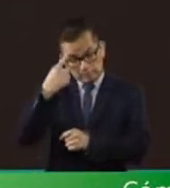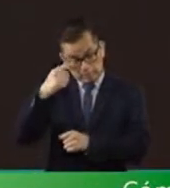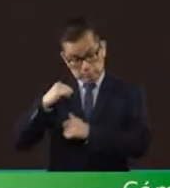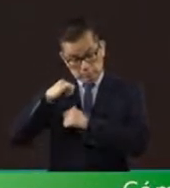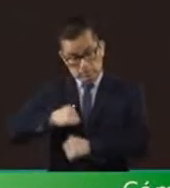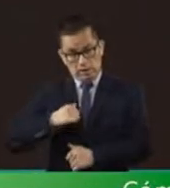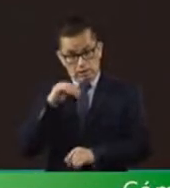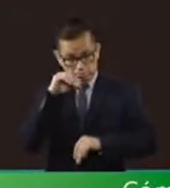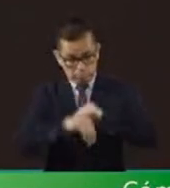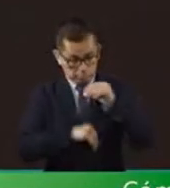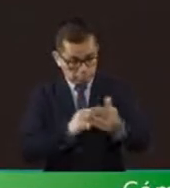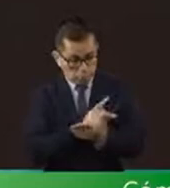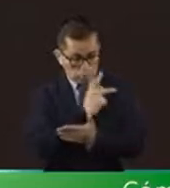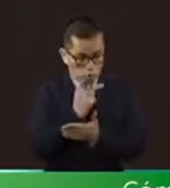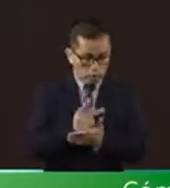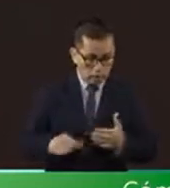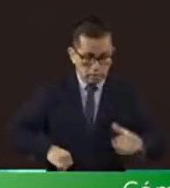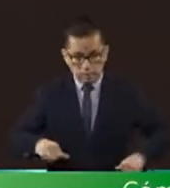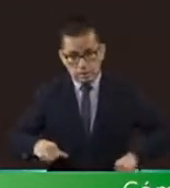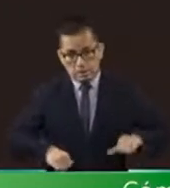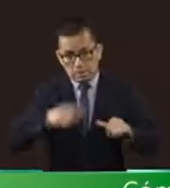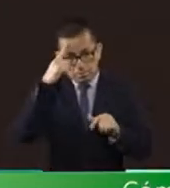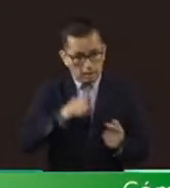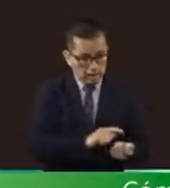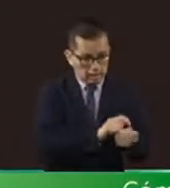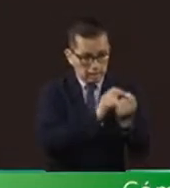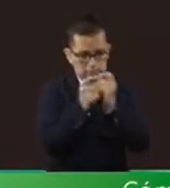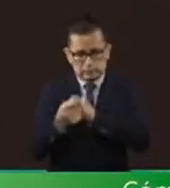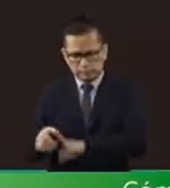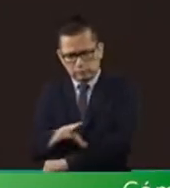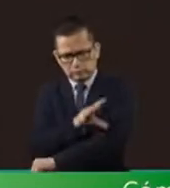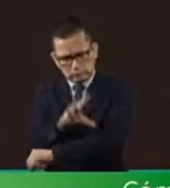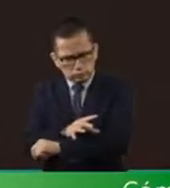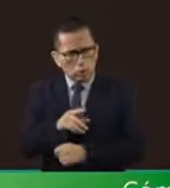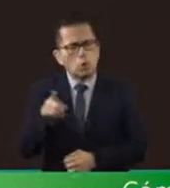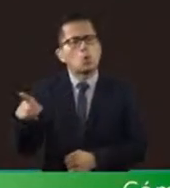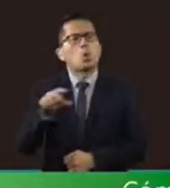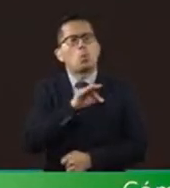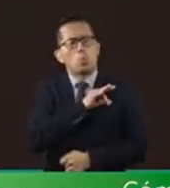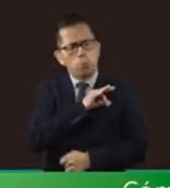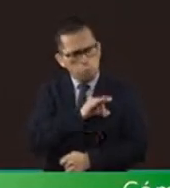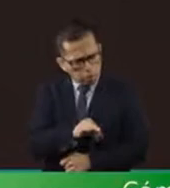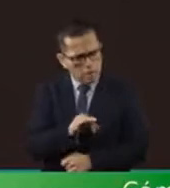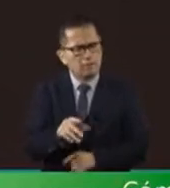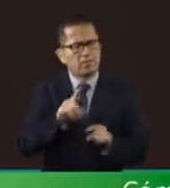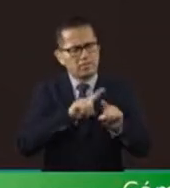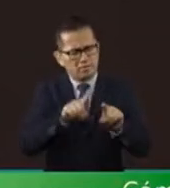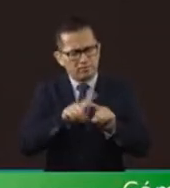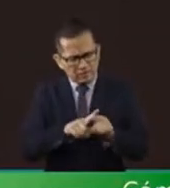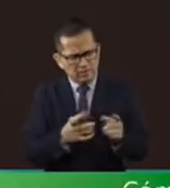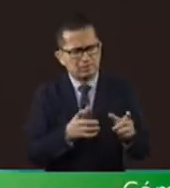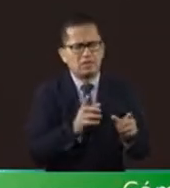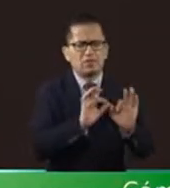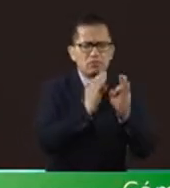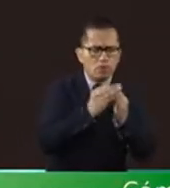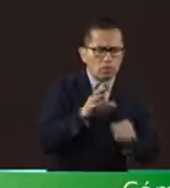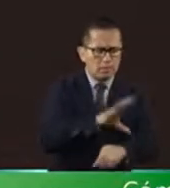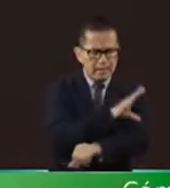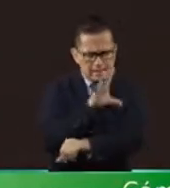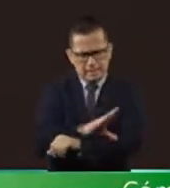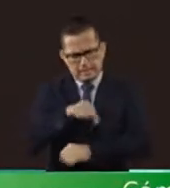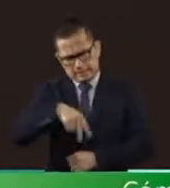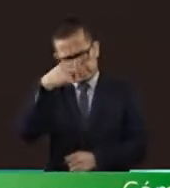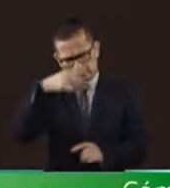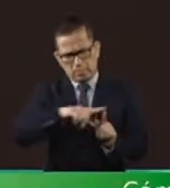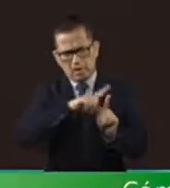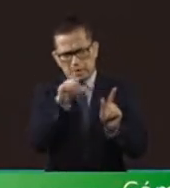estrategia de transición energética y utilizará de manera sustentable todas las fuentes de energía con las que dispone la nación